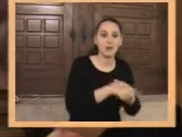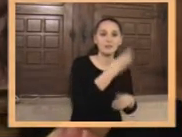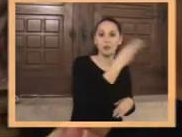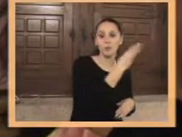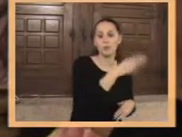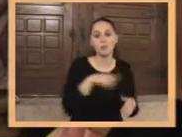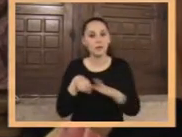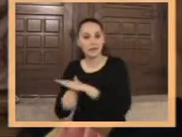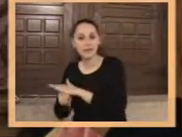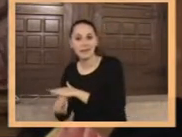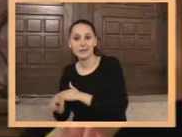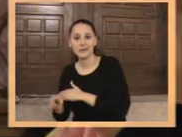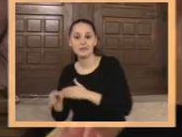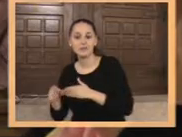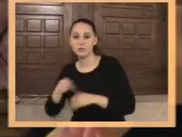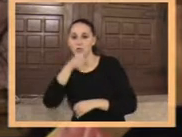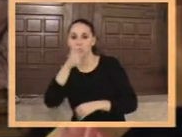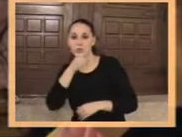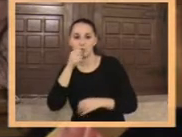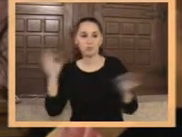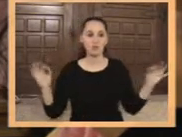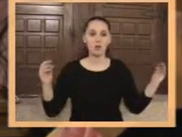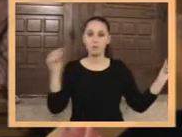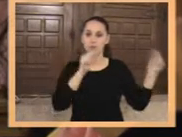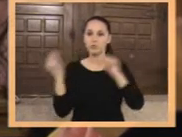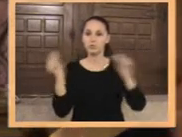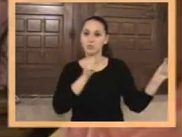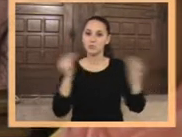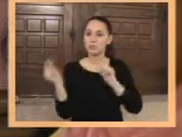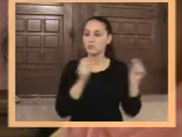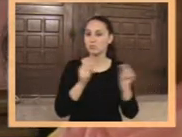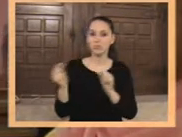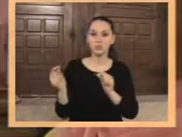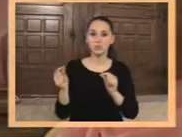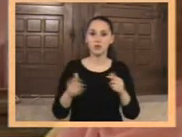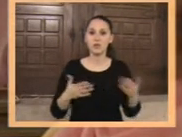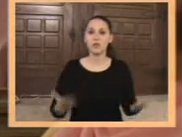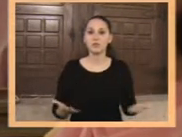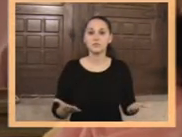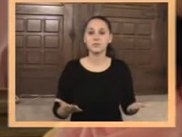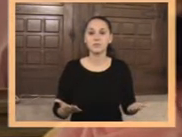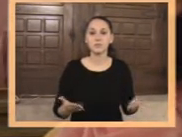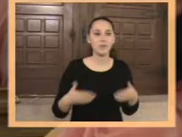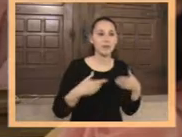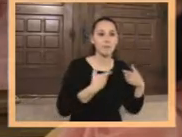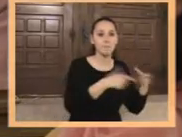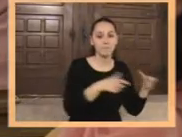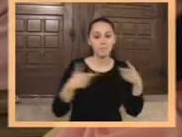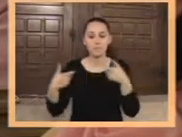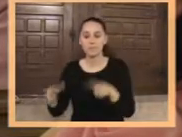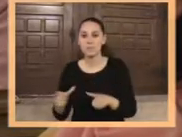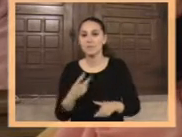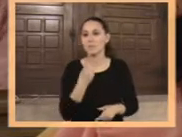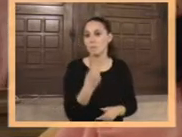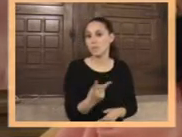del Partido Socialista. Estamos discutiendo claramente un enfrentamiento de nuevo entre el bipartidismo de toda la vida, diciendo, es que